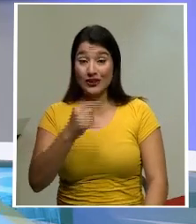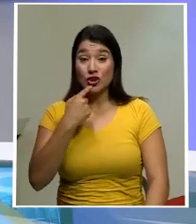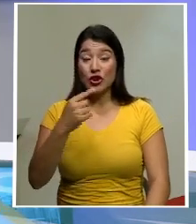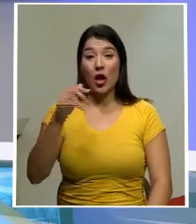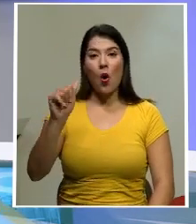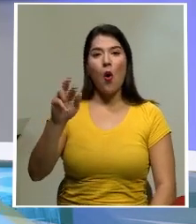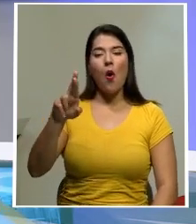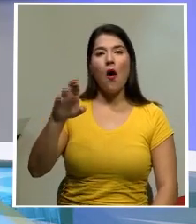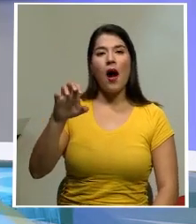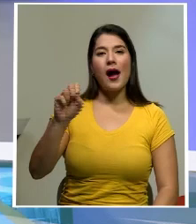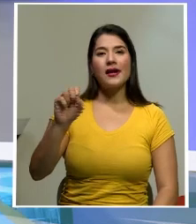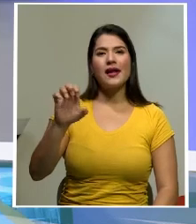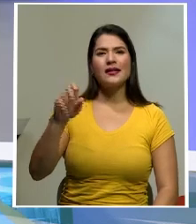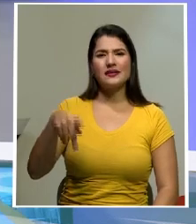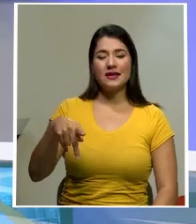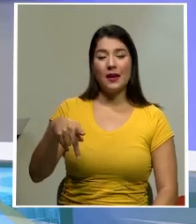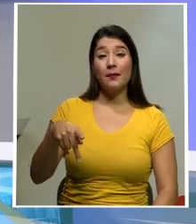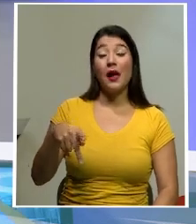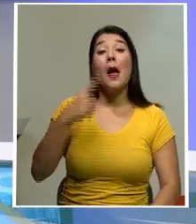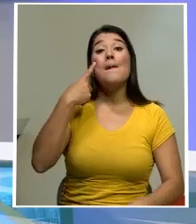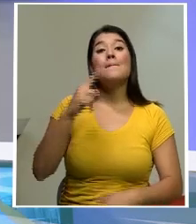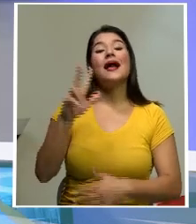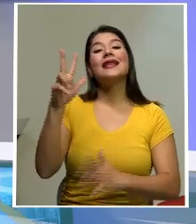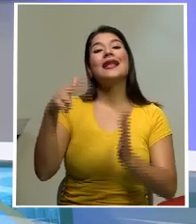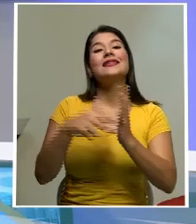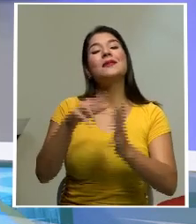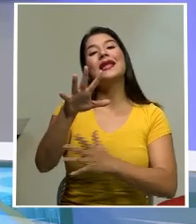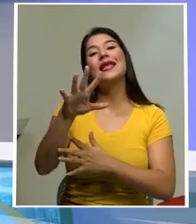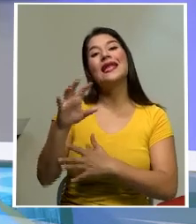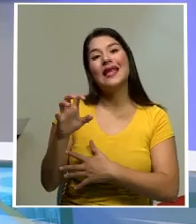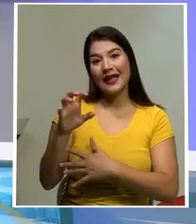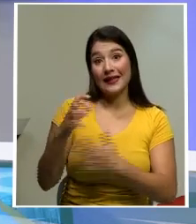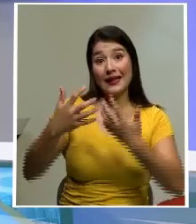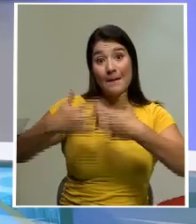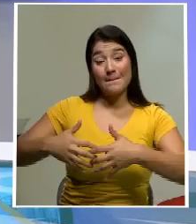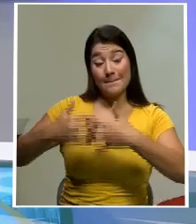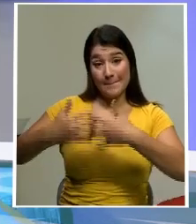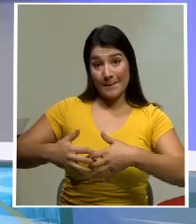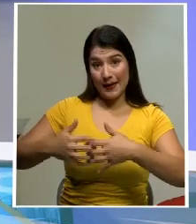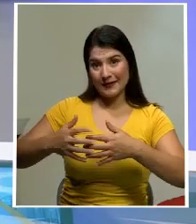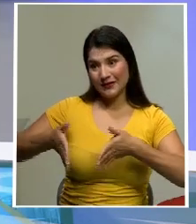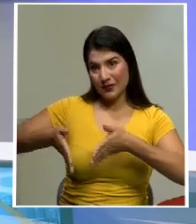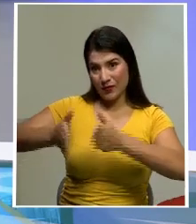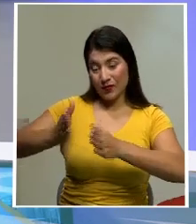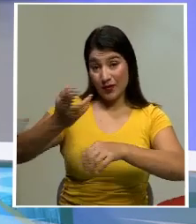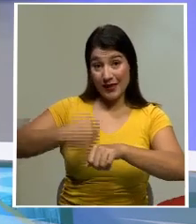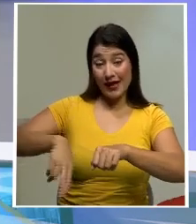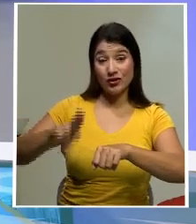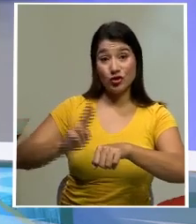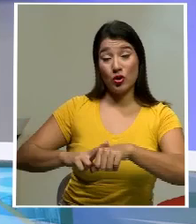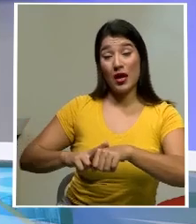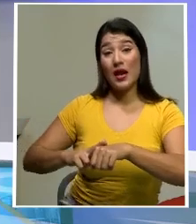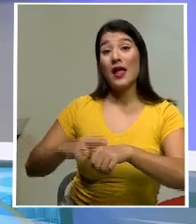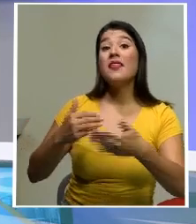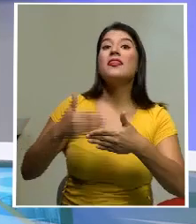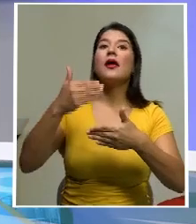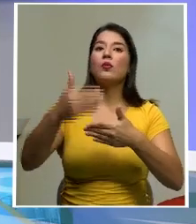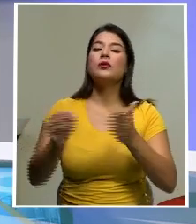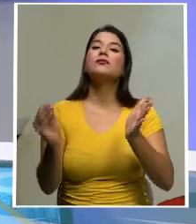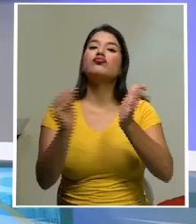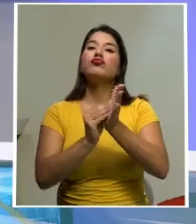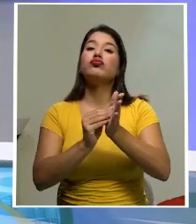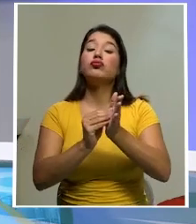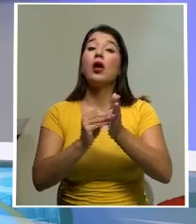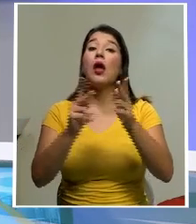Esta rebaja se aplicaría a las 3.500 rutas nacionales de autobús después de la respectiva publicación en el diario oficial La